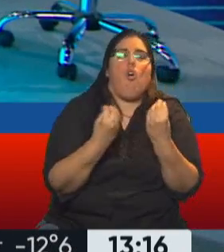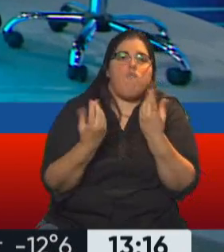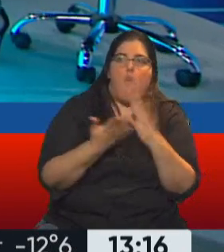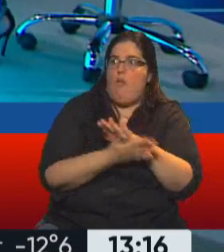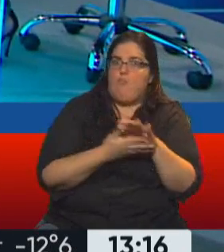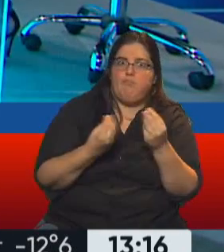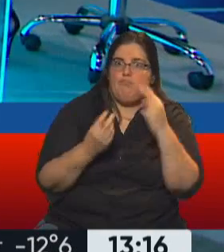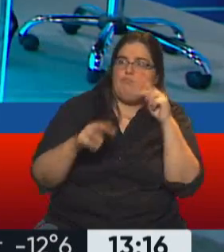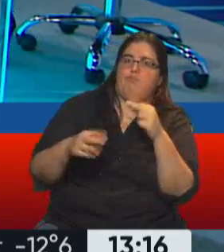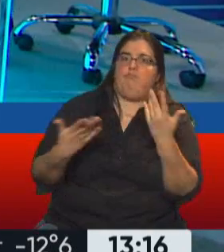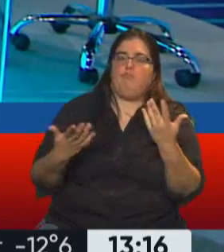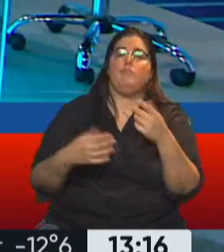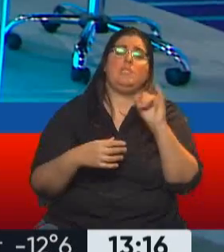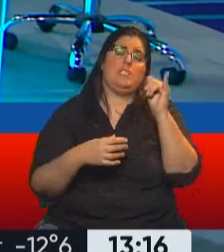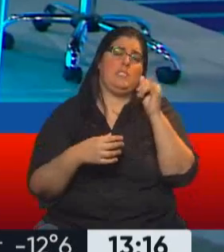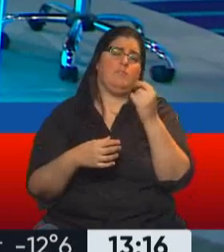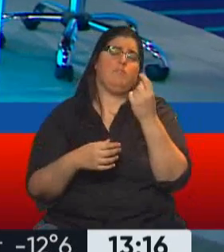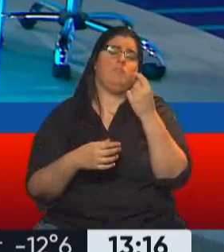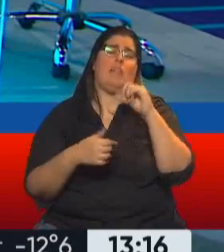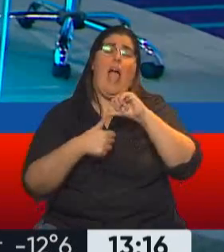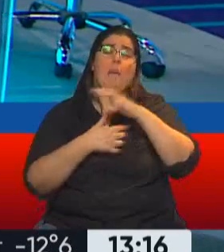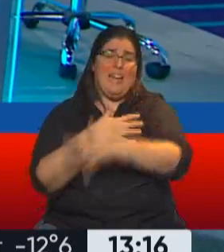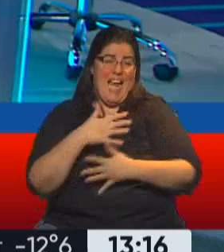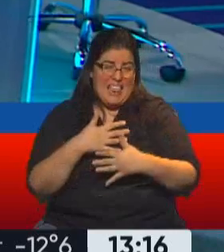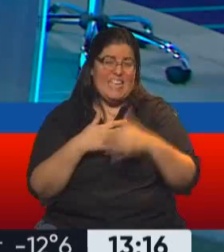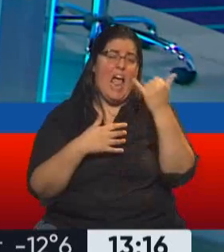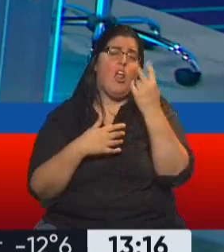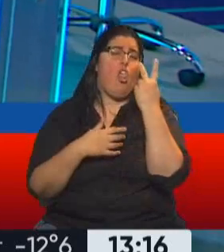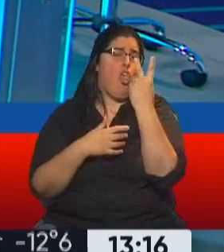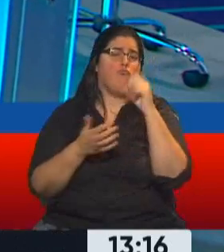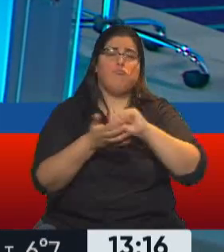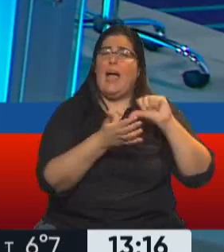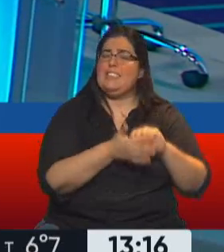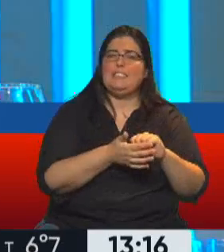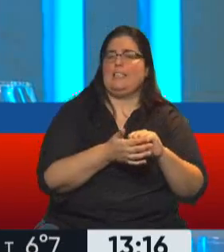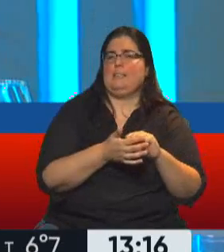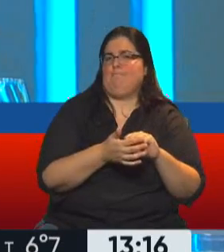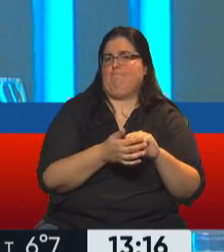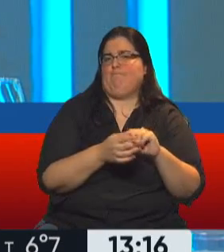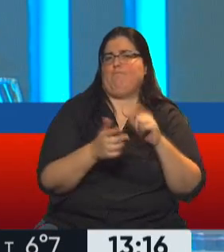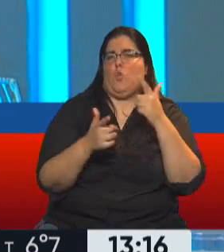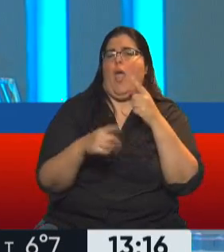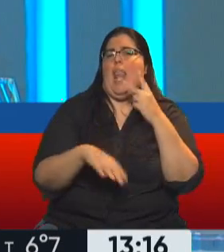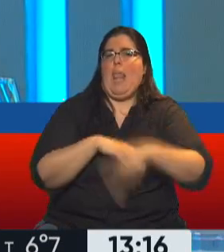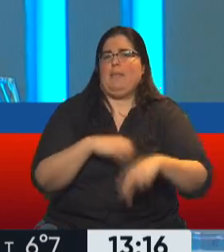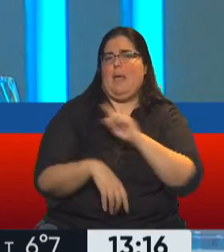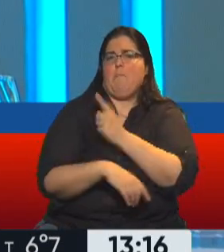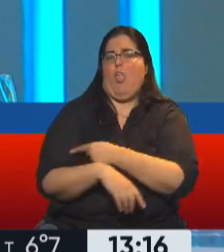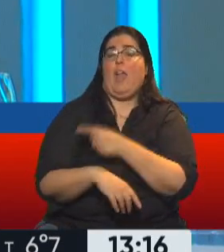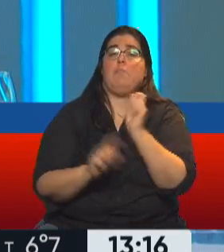hay dos países que no establecen en América Latina que no establecen un límite al ejercicio del poder por la misma persona. Una es Venezuela y el otro